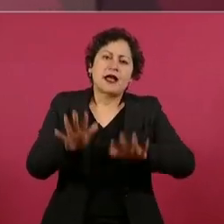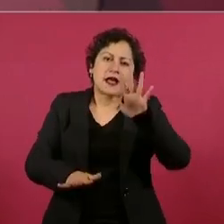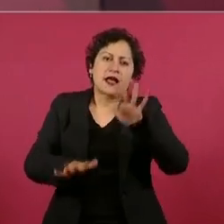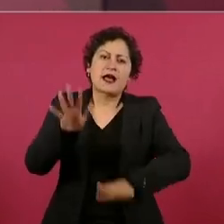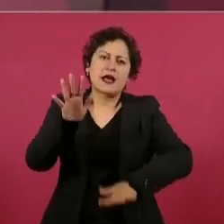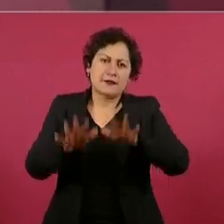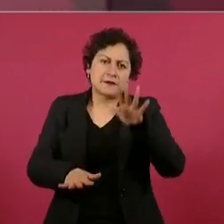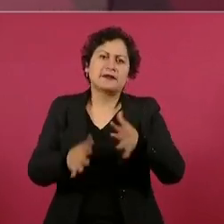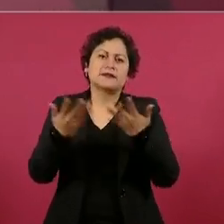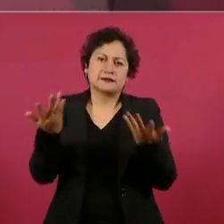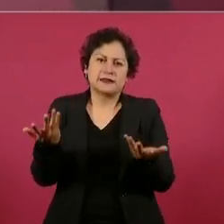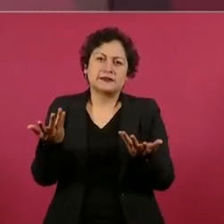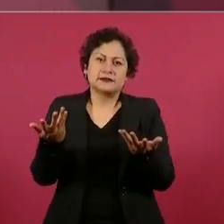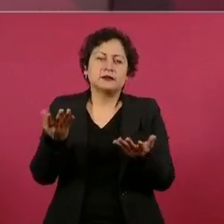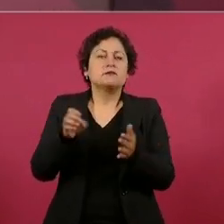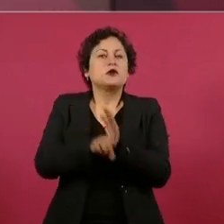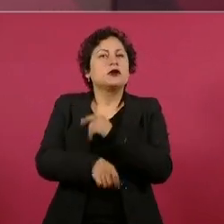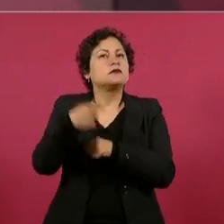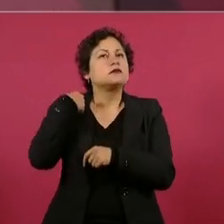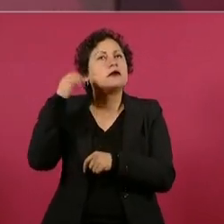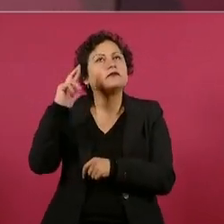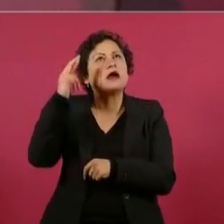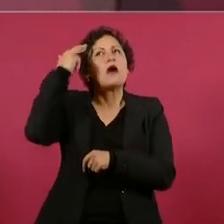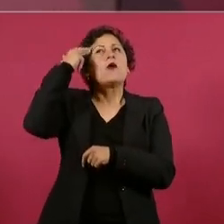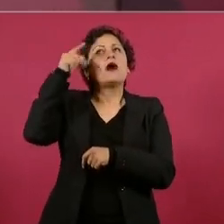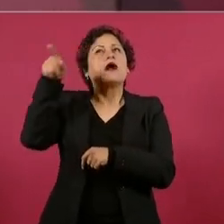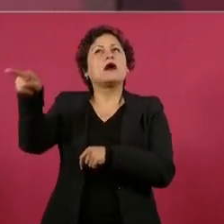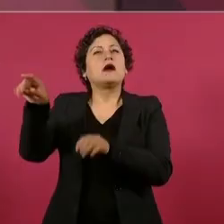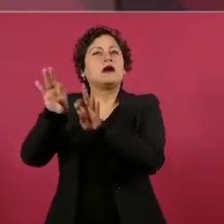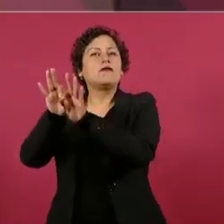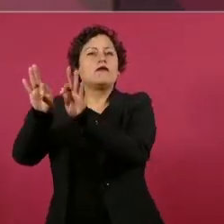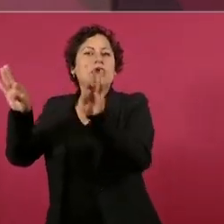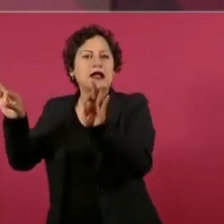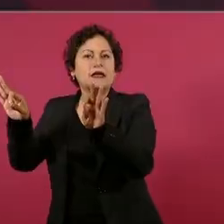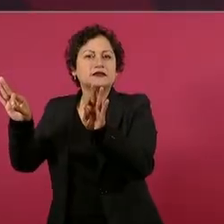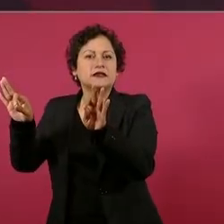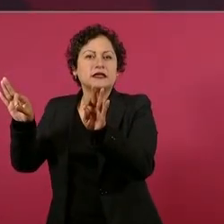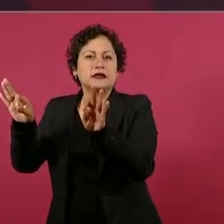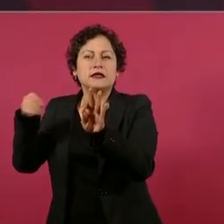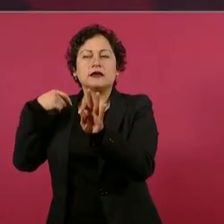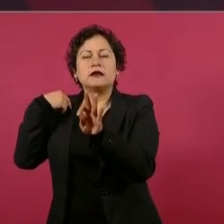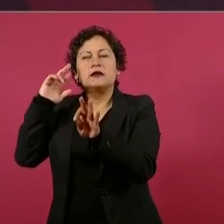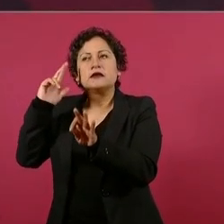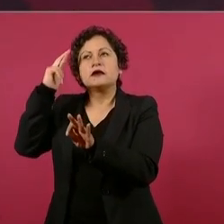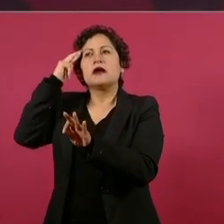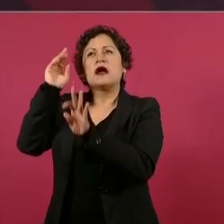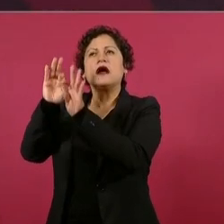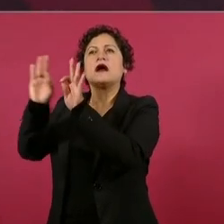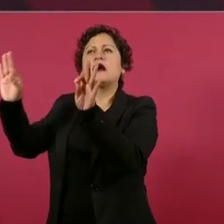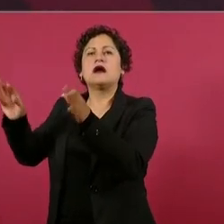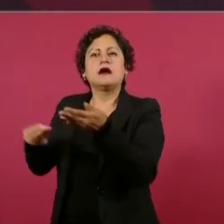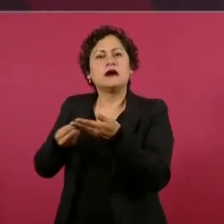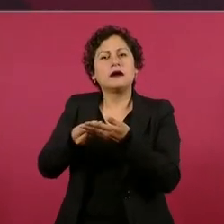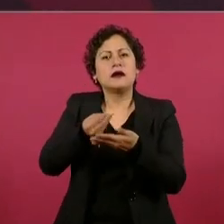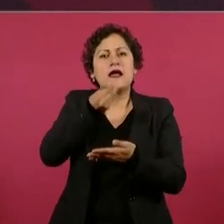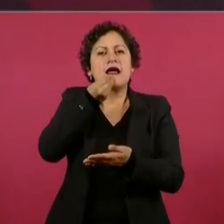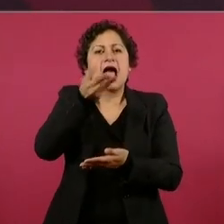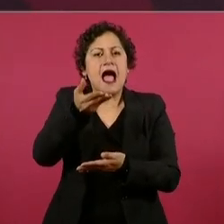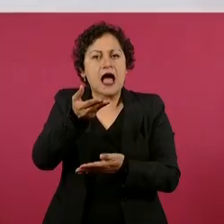las frases tal cual, pero las arreglan los adversarios. Una vez